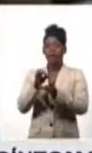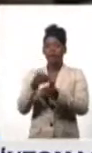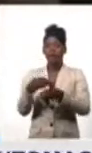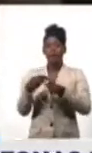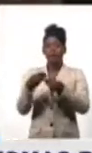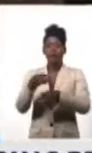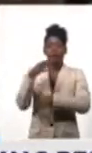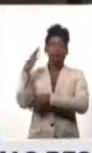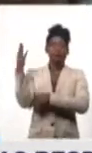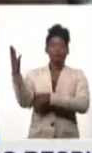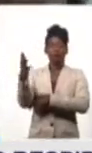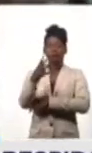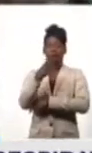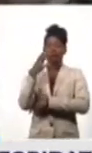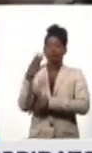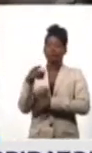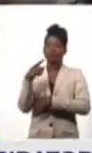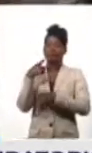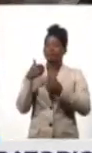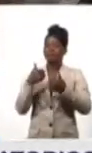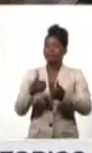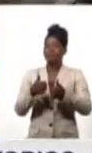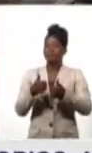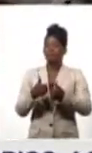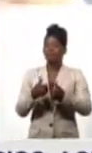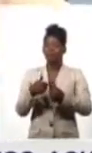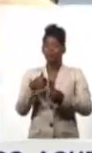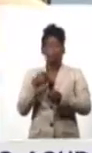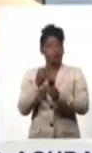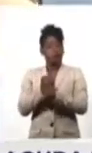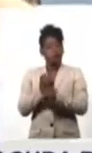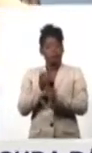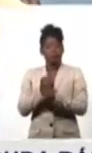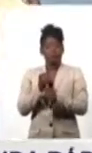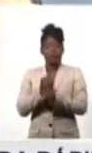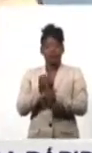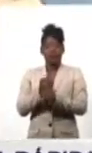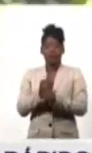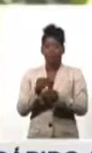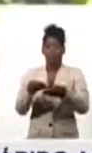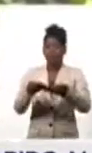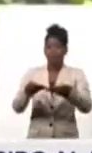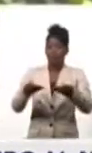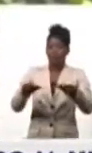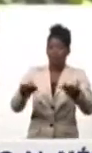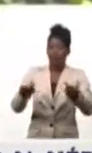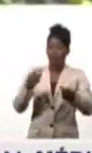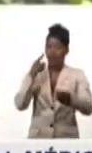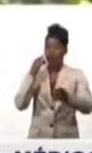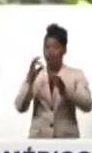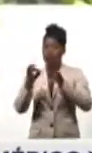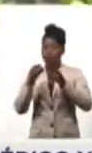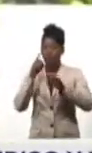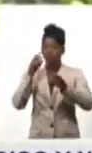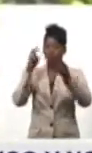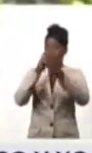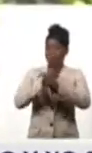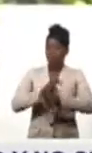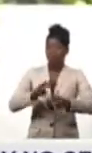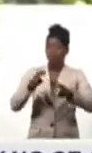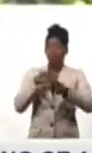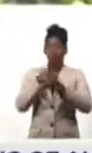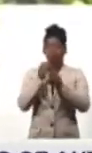que es la cricosaura típica. Luego, lógicamente, como las áreas protegidas hay que diversificar los estudios. También trabajé con los